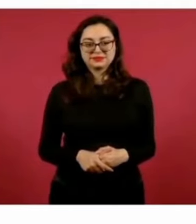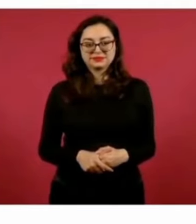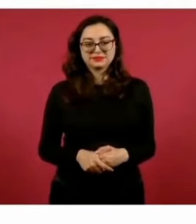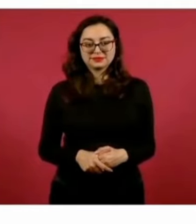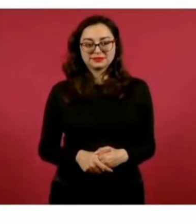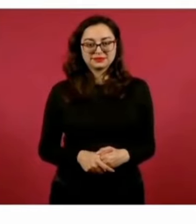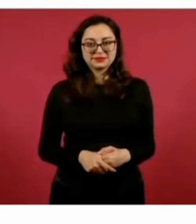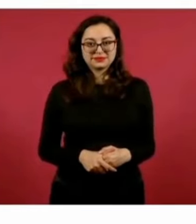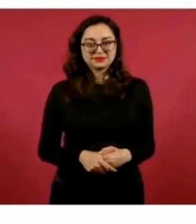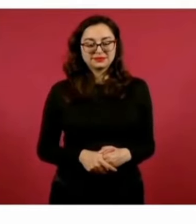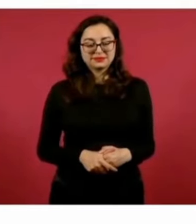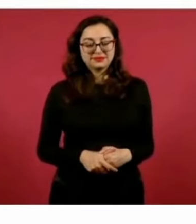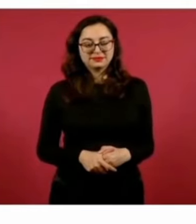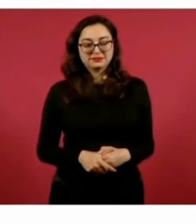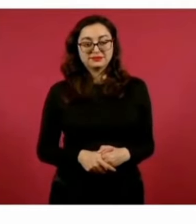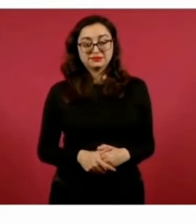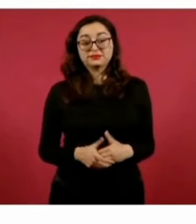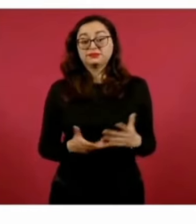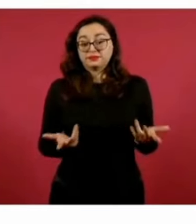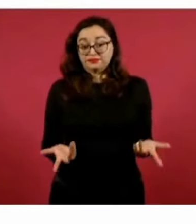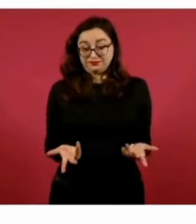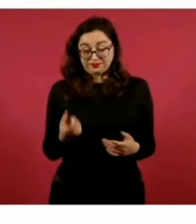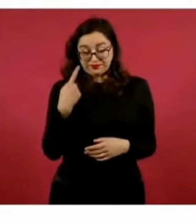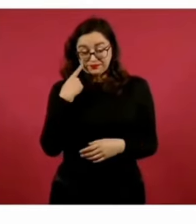truco el Ministerio